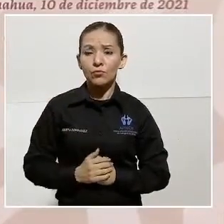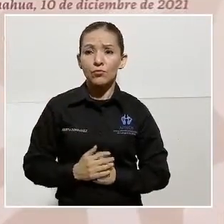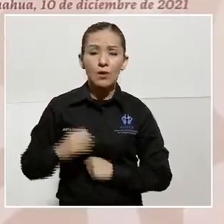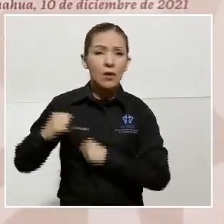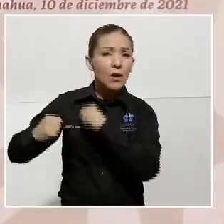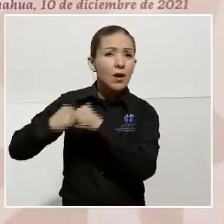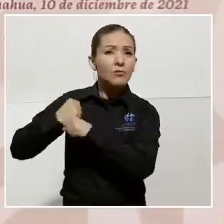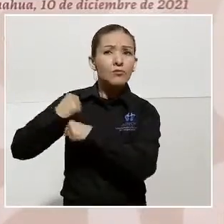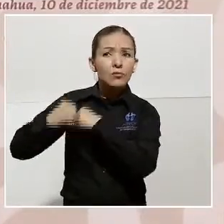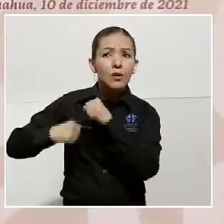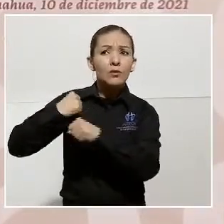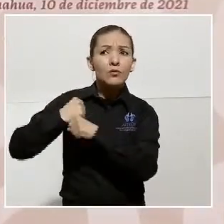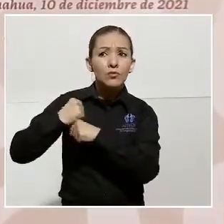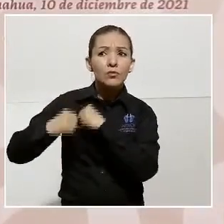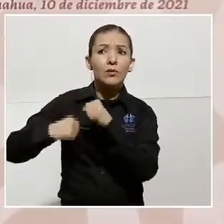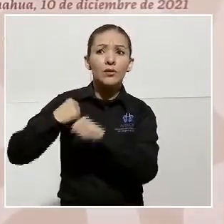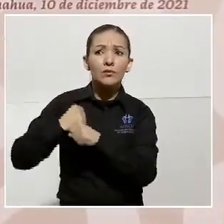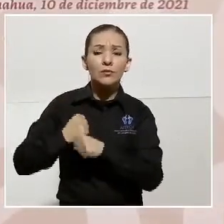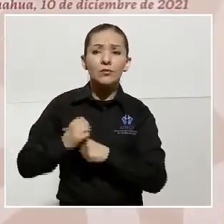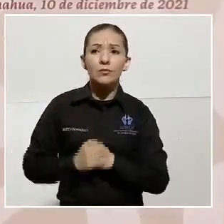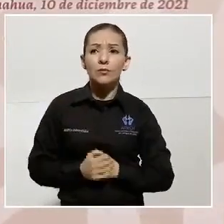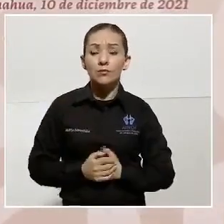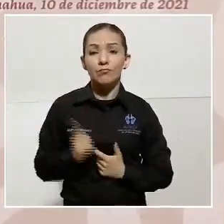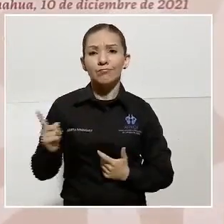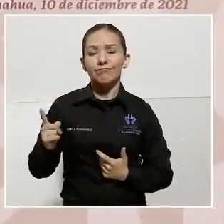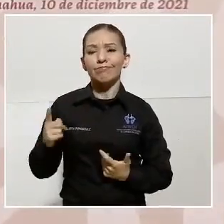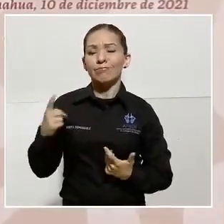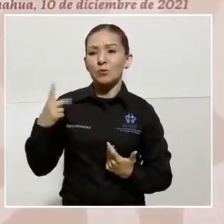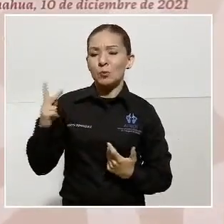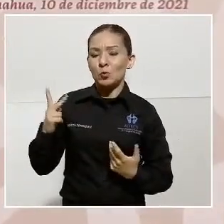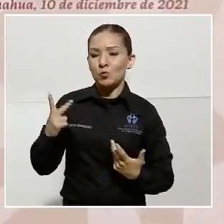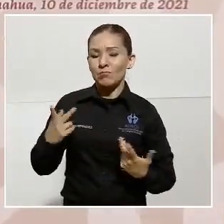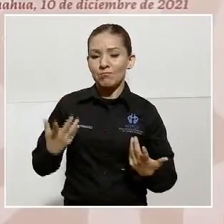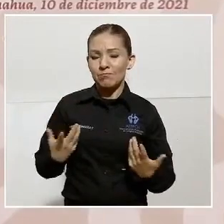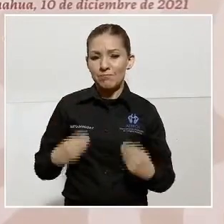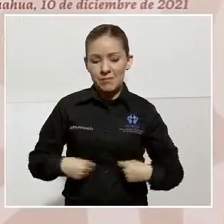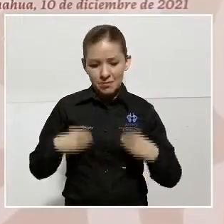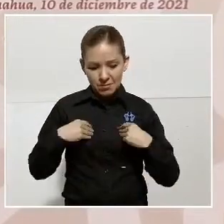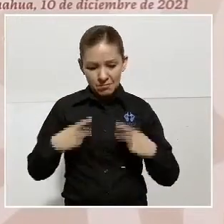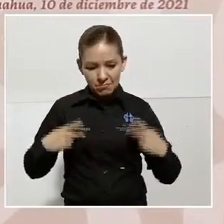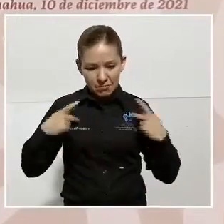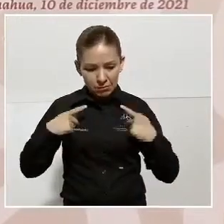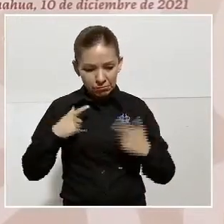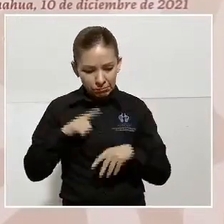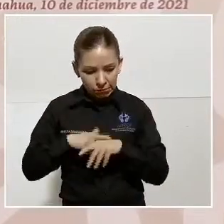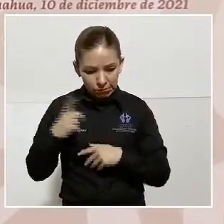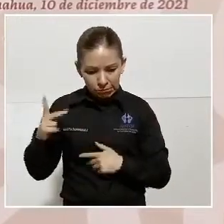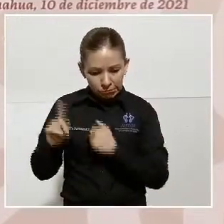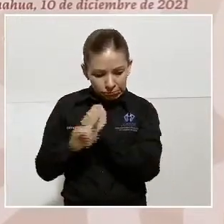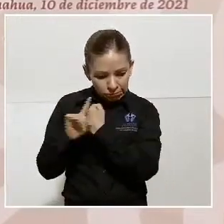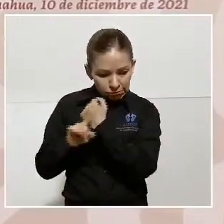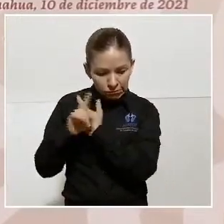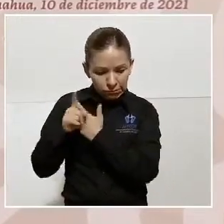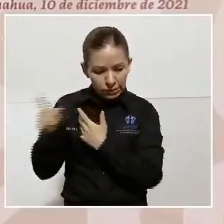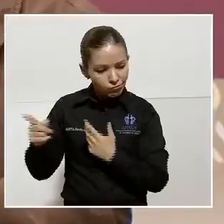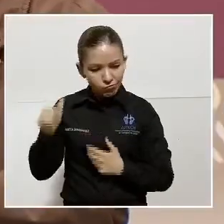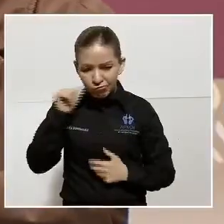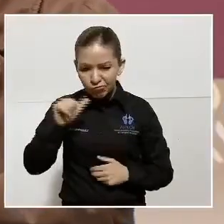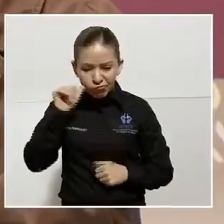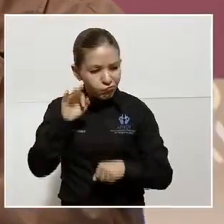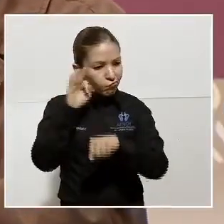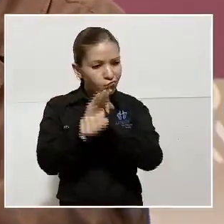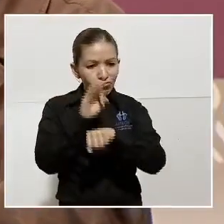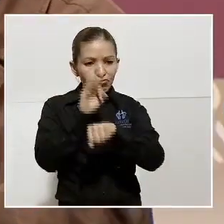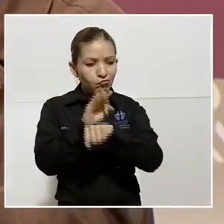años, donde más allá de su tragedia personal ha defendido y encauzado una causa por la que